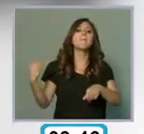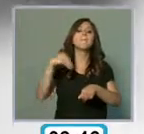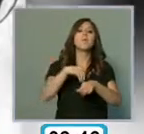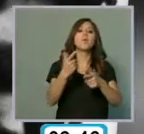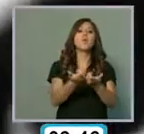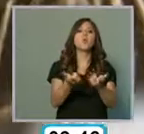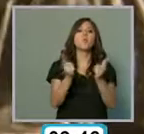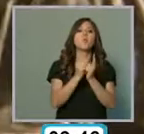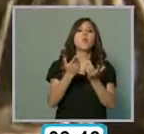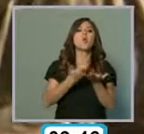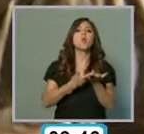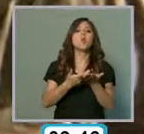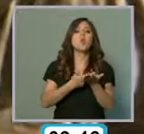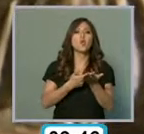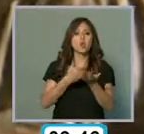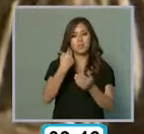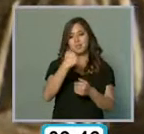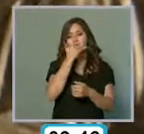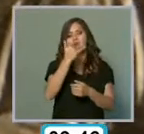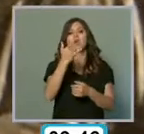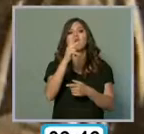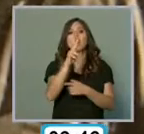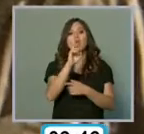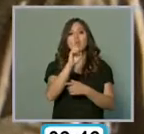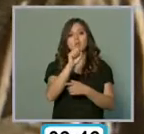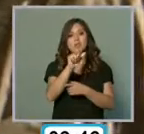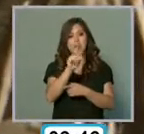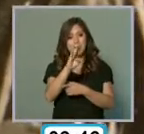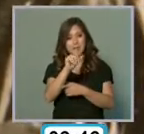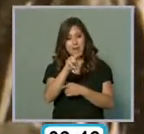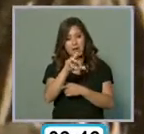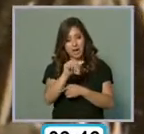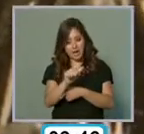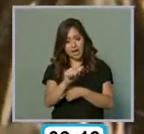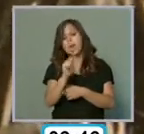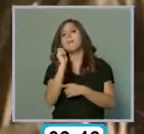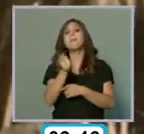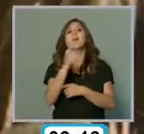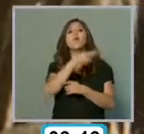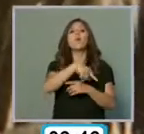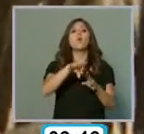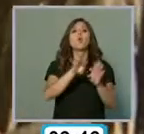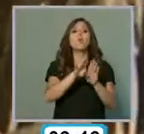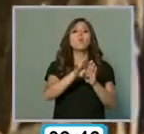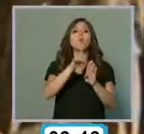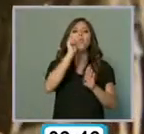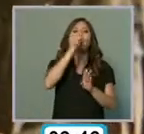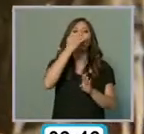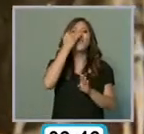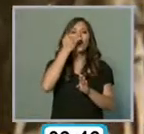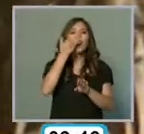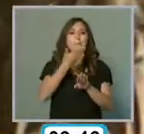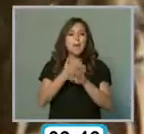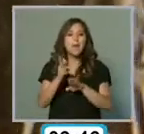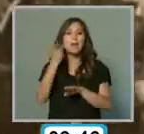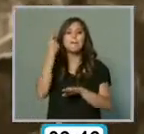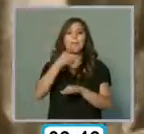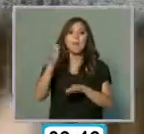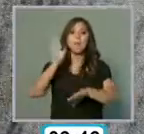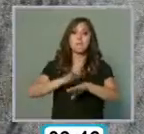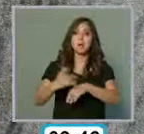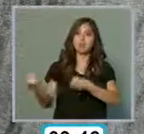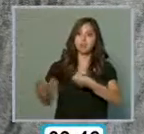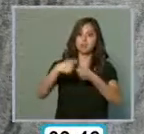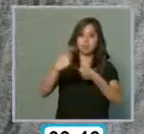es que Sophie, que decían que era una niña muy guapa, no solo consigue que más compañeros suyos estén, sino que